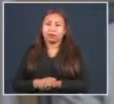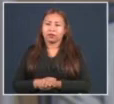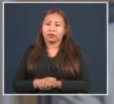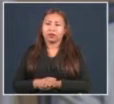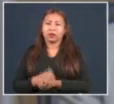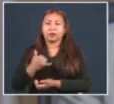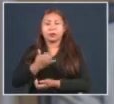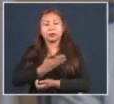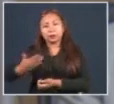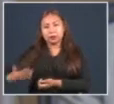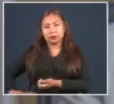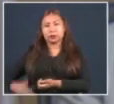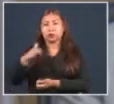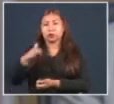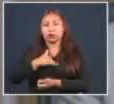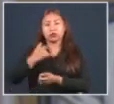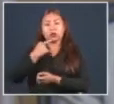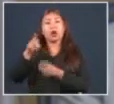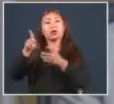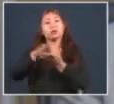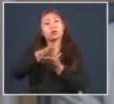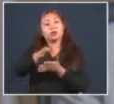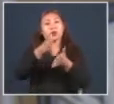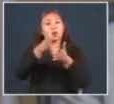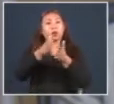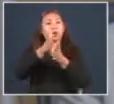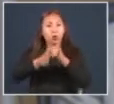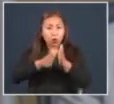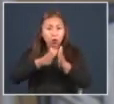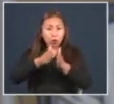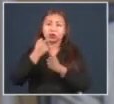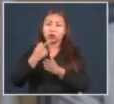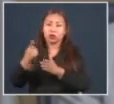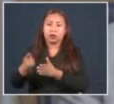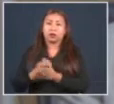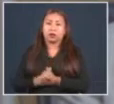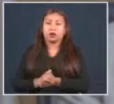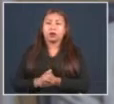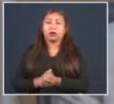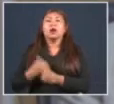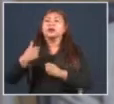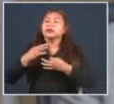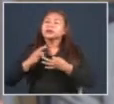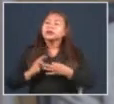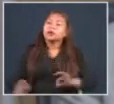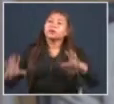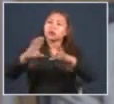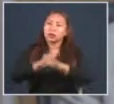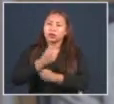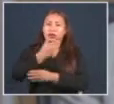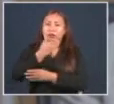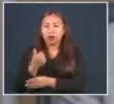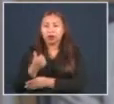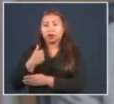yo le hago un llamado a mi gente en Colón, porque hay fascinerosos en la ciudad de Colón tratando de arrebatar la ciudad, porque si ustedes miran mi